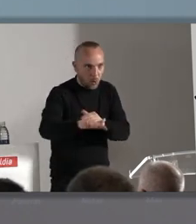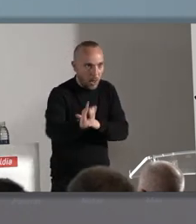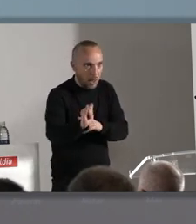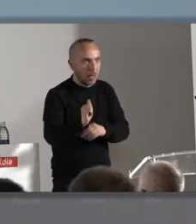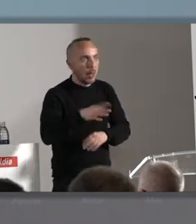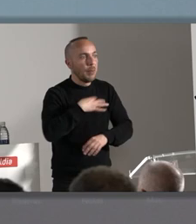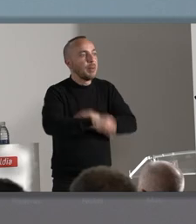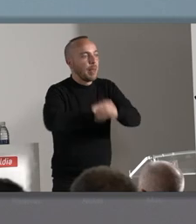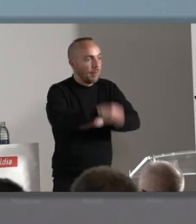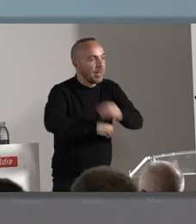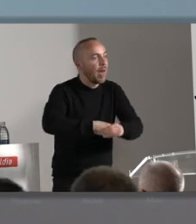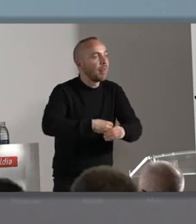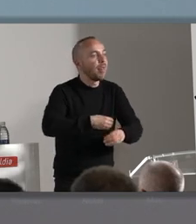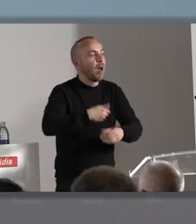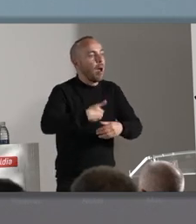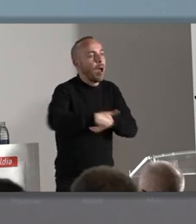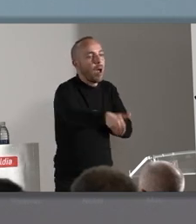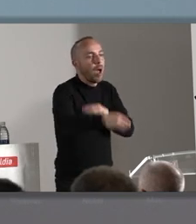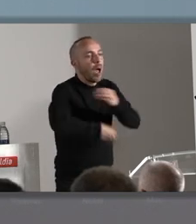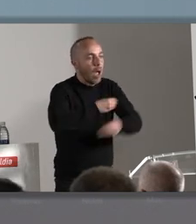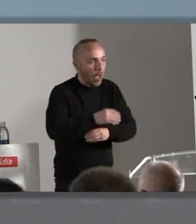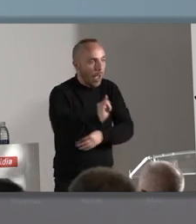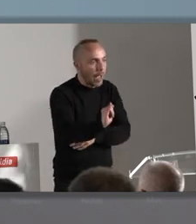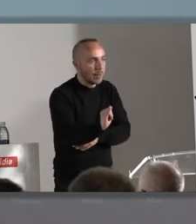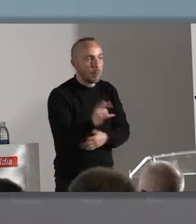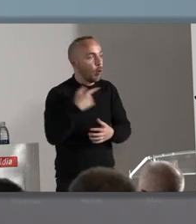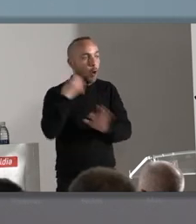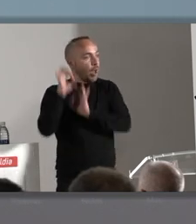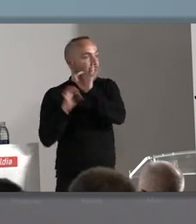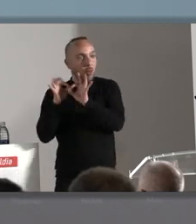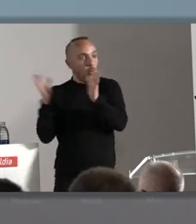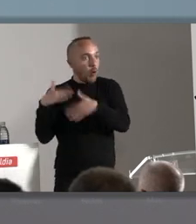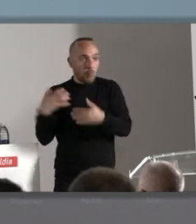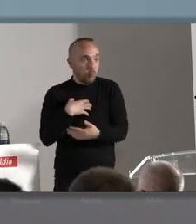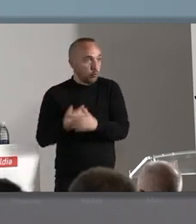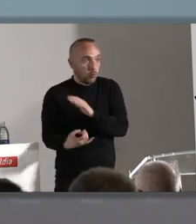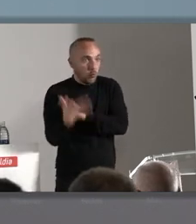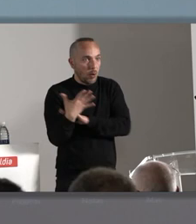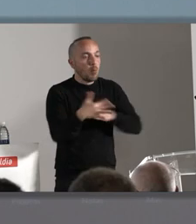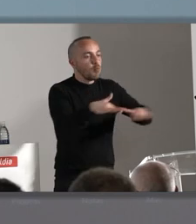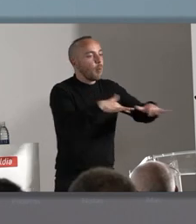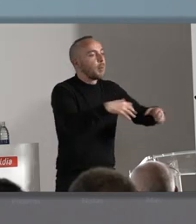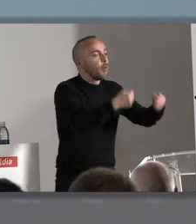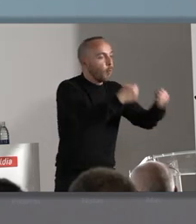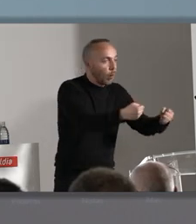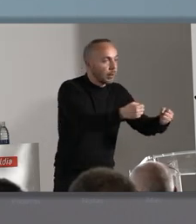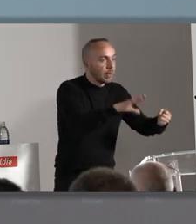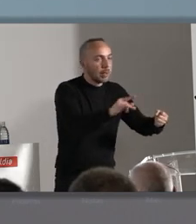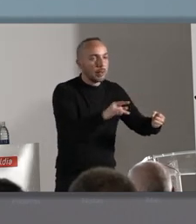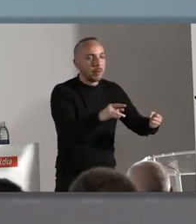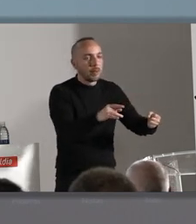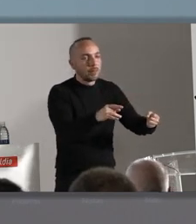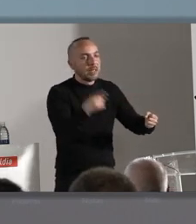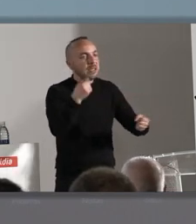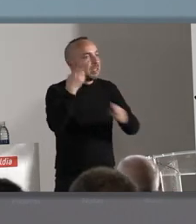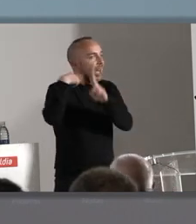la financiación, pues esto no es posible, ¿no? Y creo que también se ha dado la situación de un movimiento fuerte, a la vez que la Generalitat también ha